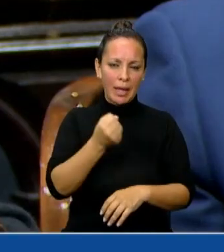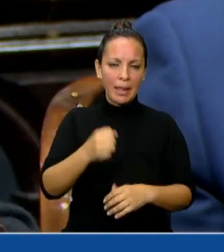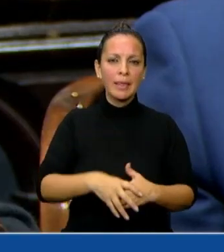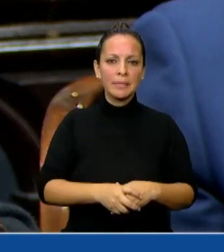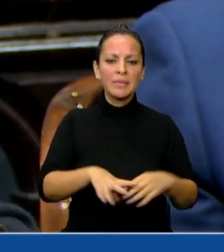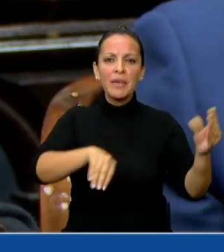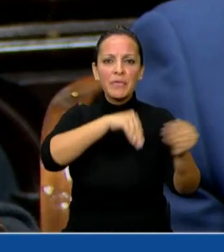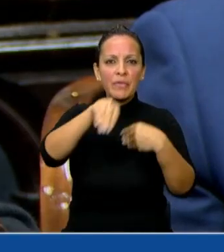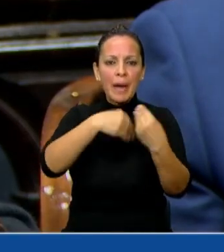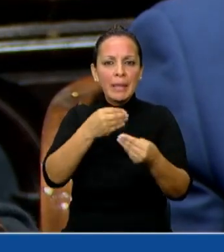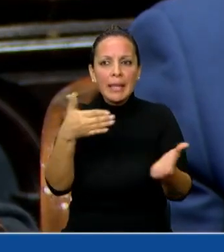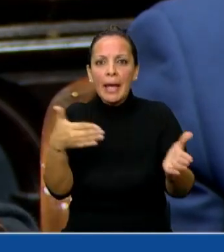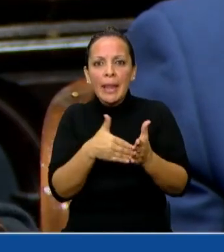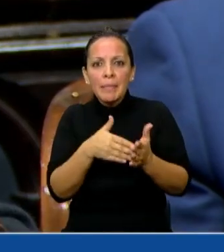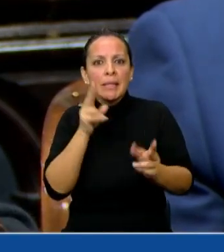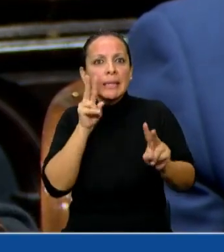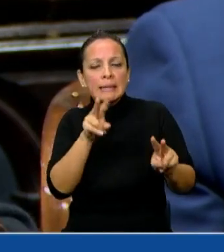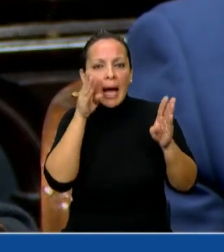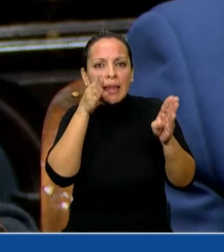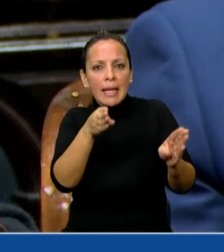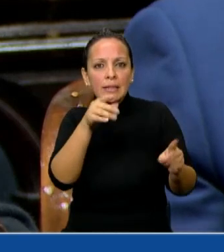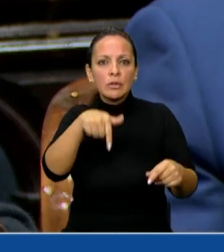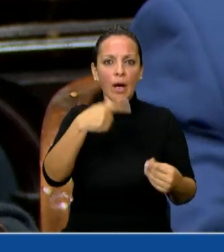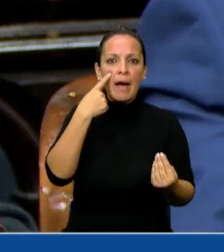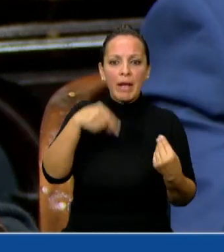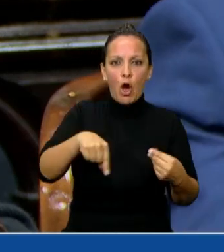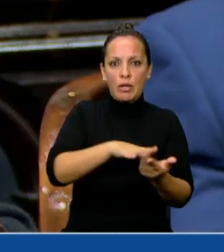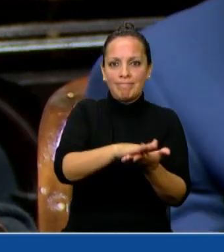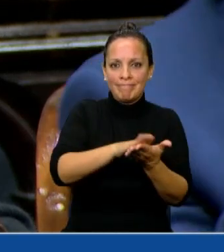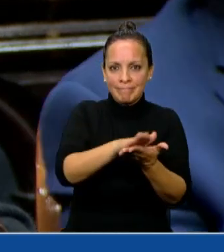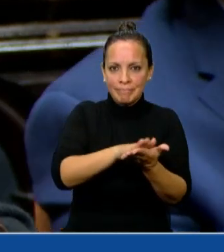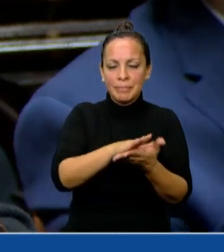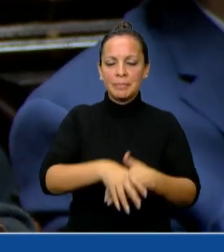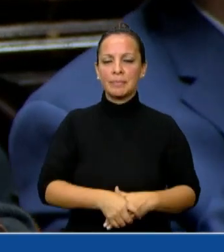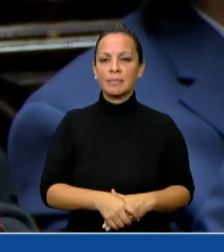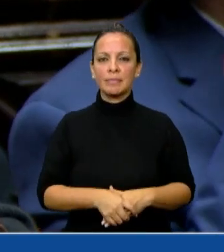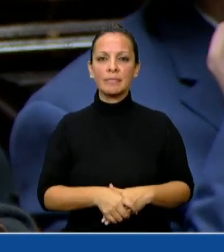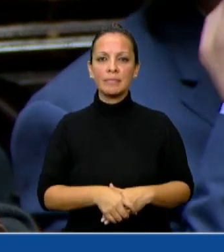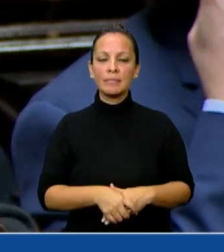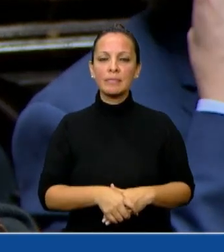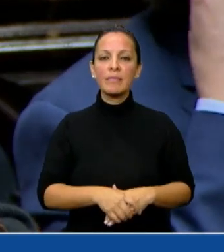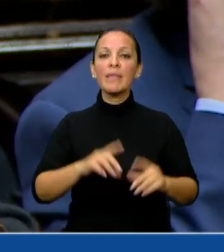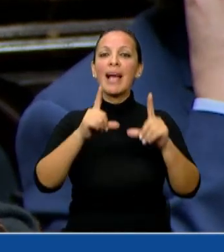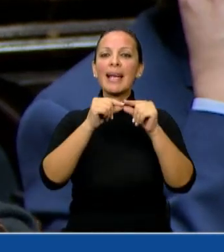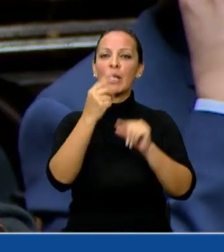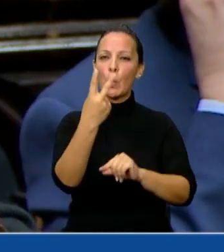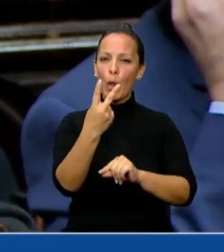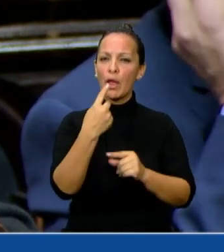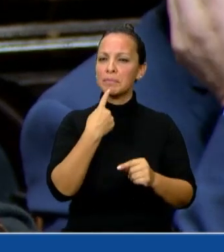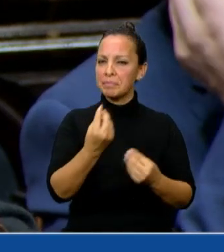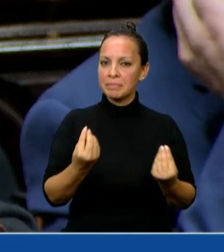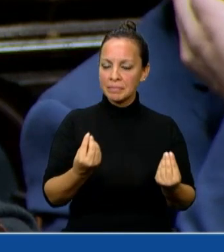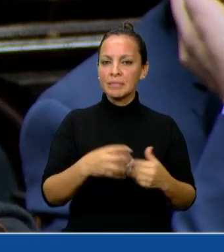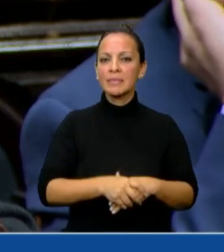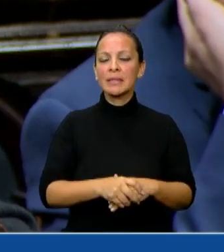que dependen de lo que hoy podamos resolver en el recinto. El artículo 2 ofrece a través